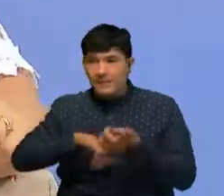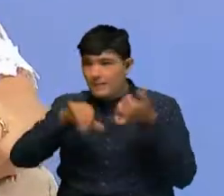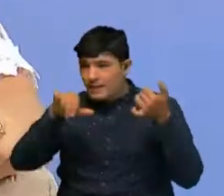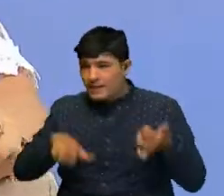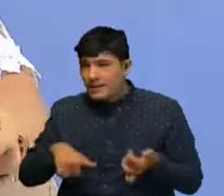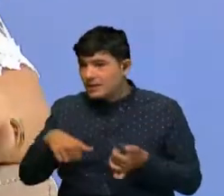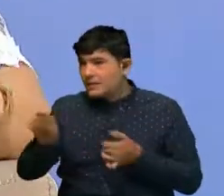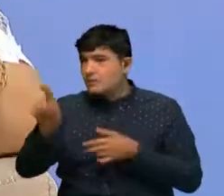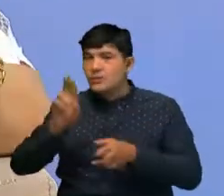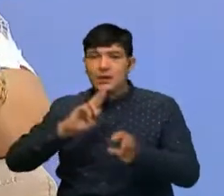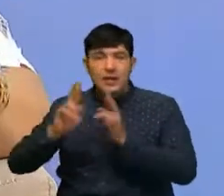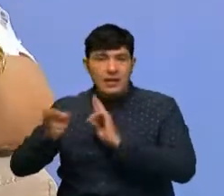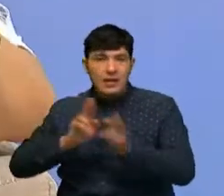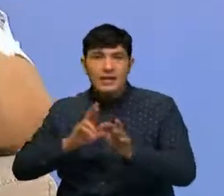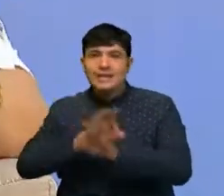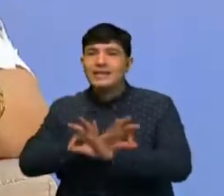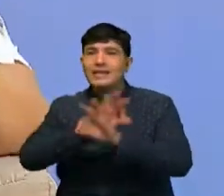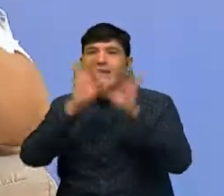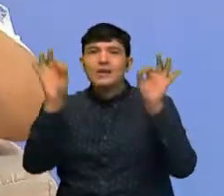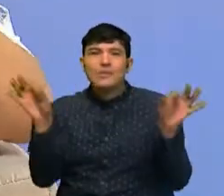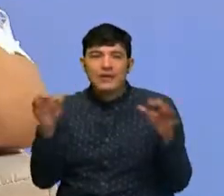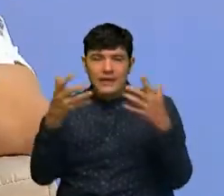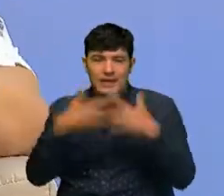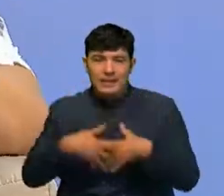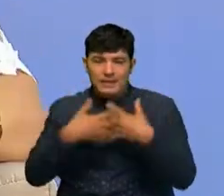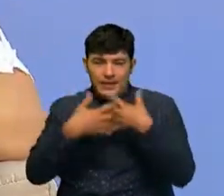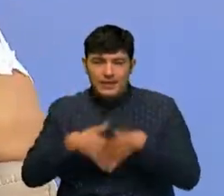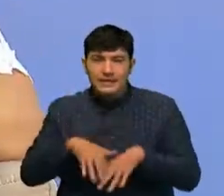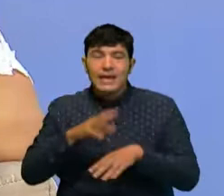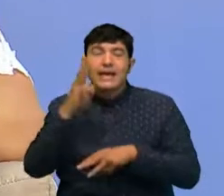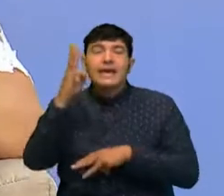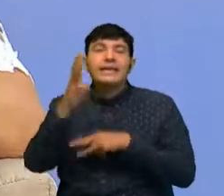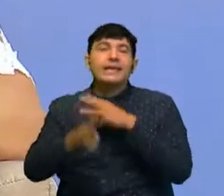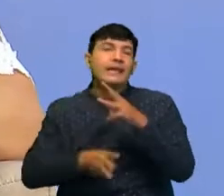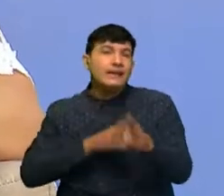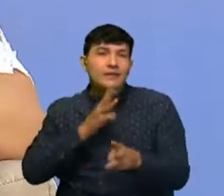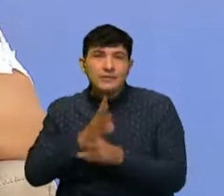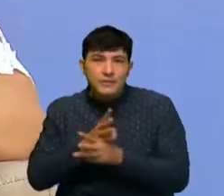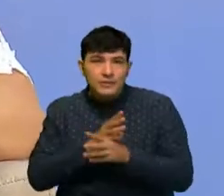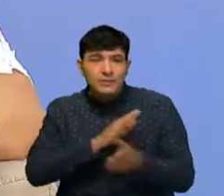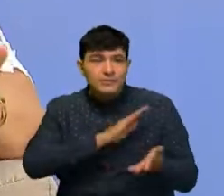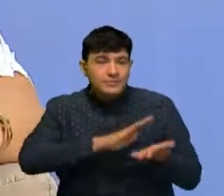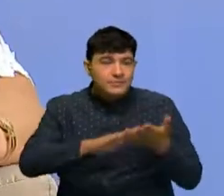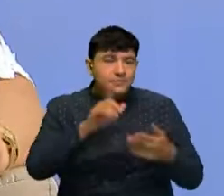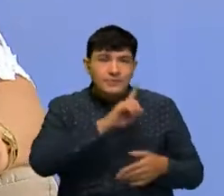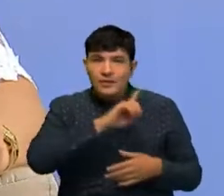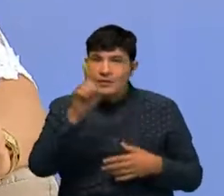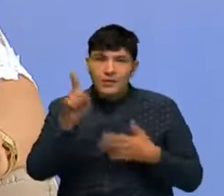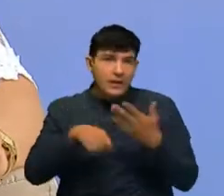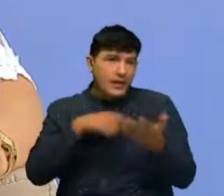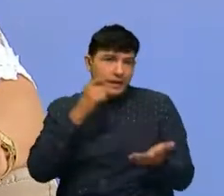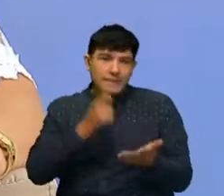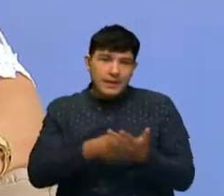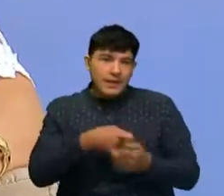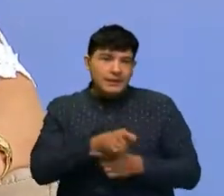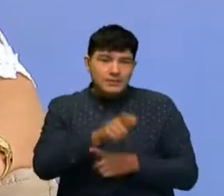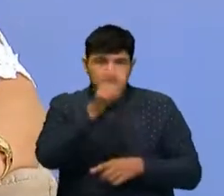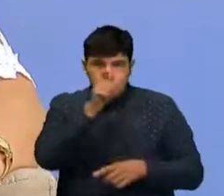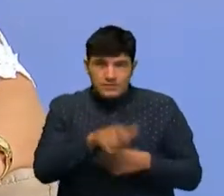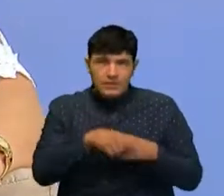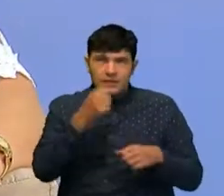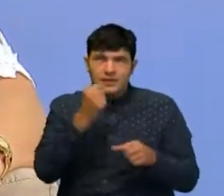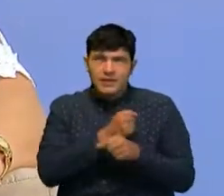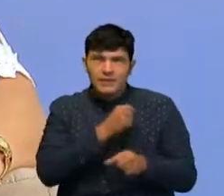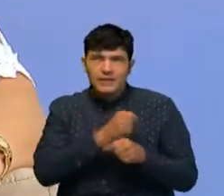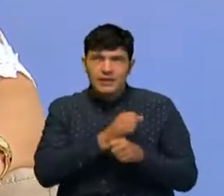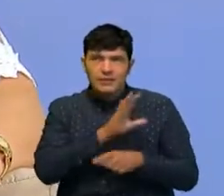de la relación, ninguna empresa en el mundo está exenta de que no le cancele a un trabajador su